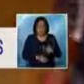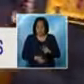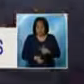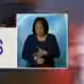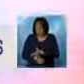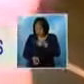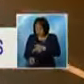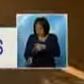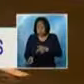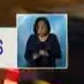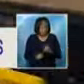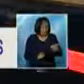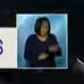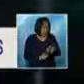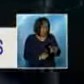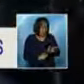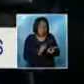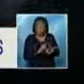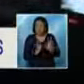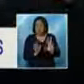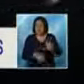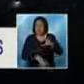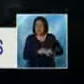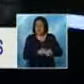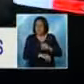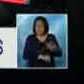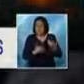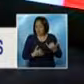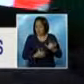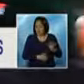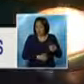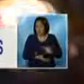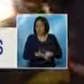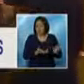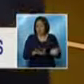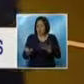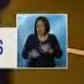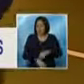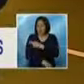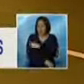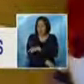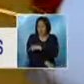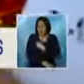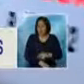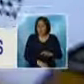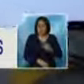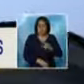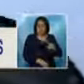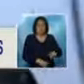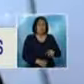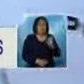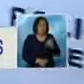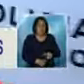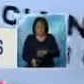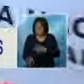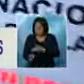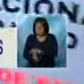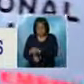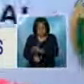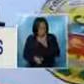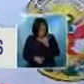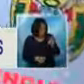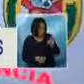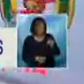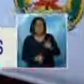baleada, estos presuntos delincuentes van a ser capturados en estos momentos, pero llevados al Hospital Carrión para que la víctima los logre identificar.